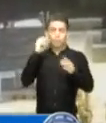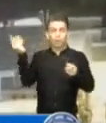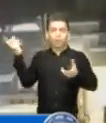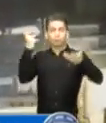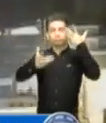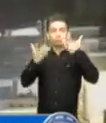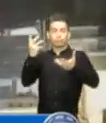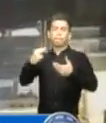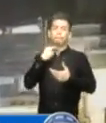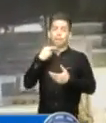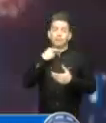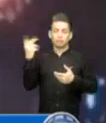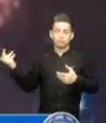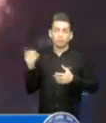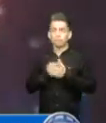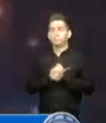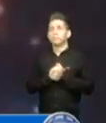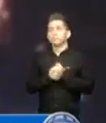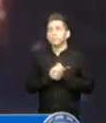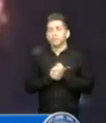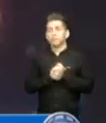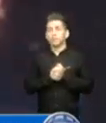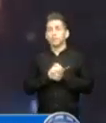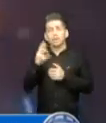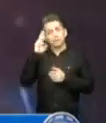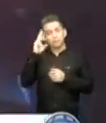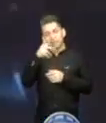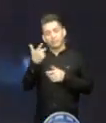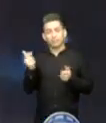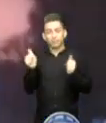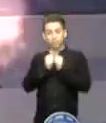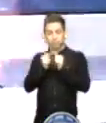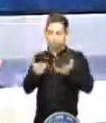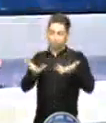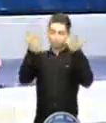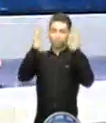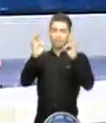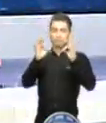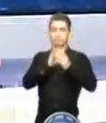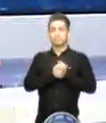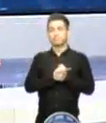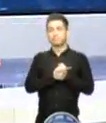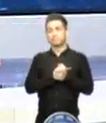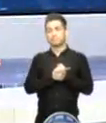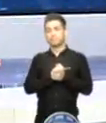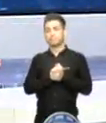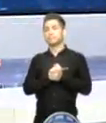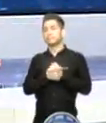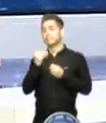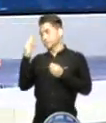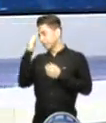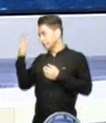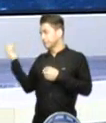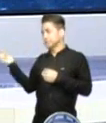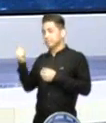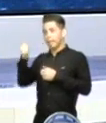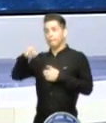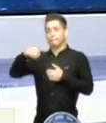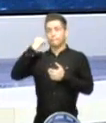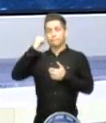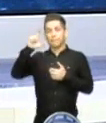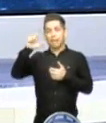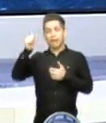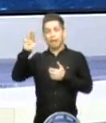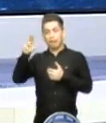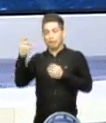bomberiles. Recuerde que juntos logramos más. Gracias a Amílcar Montejo por esta información. Justo